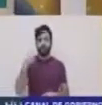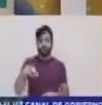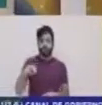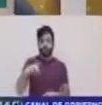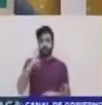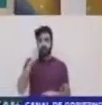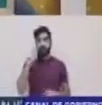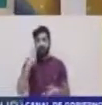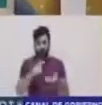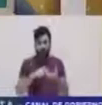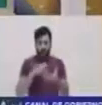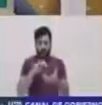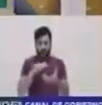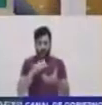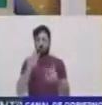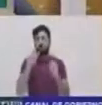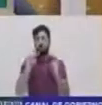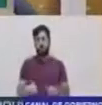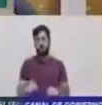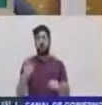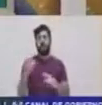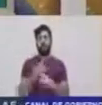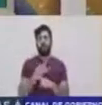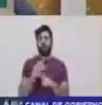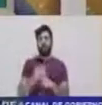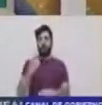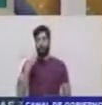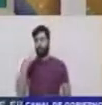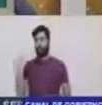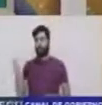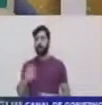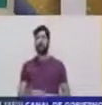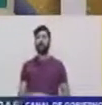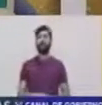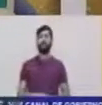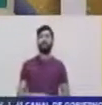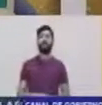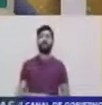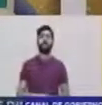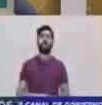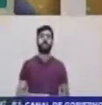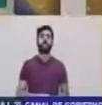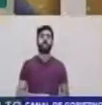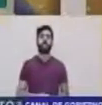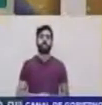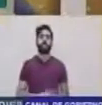pues recurrimos a la calculadora y tenemos que 200 veces pi